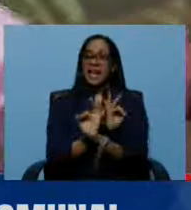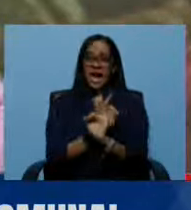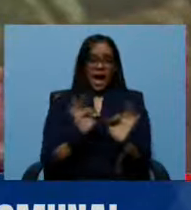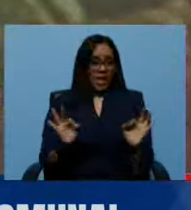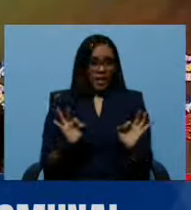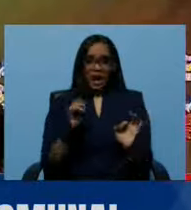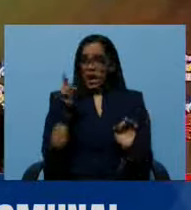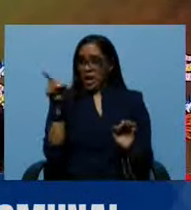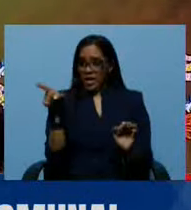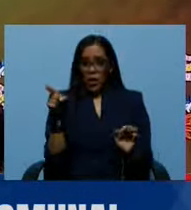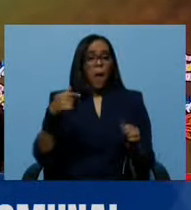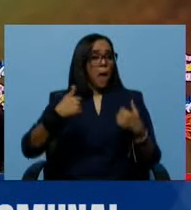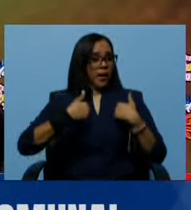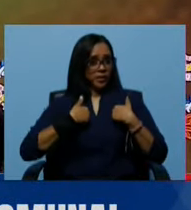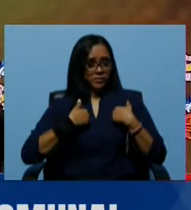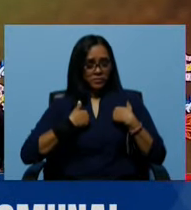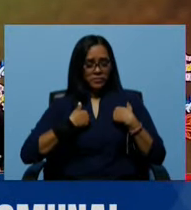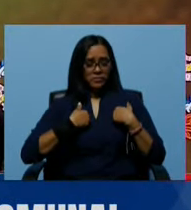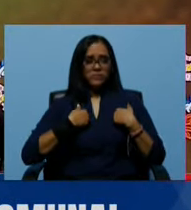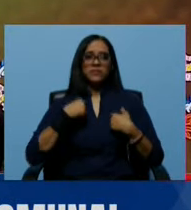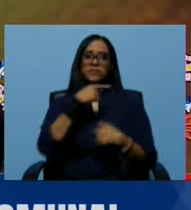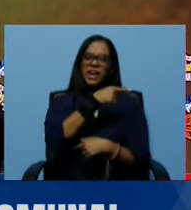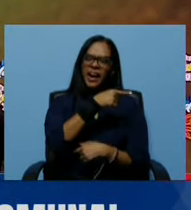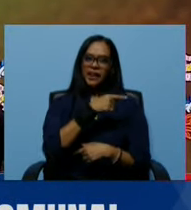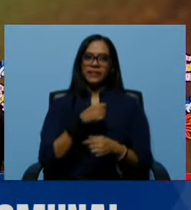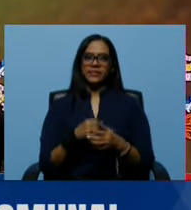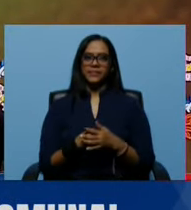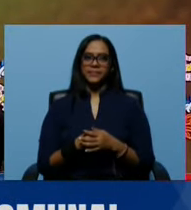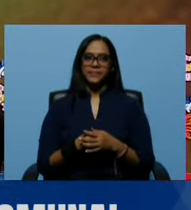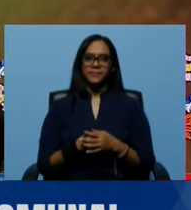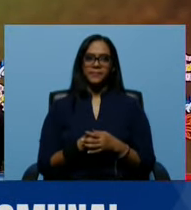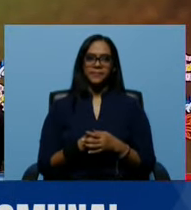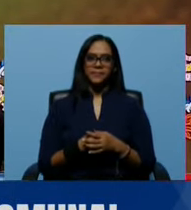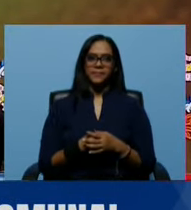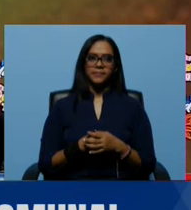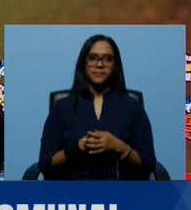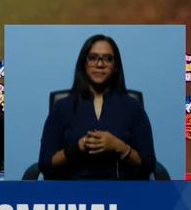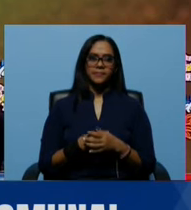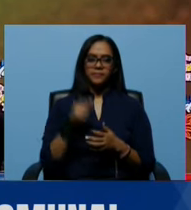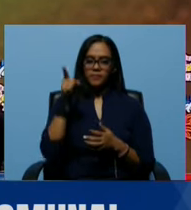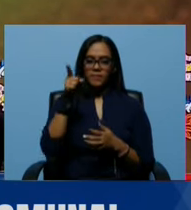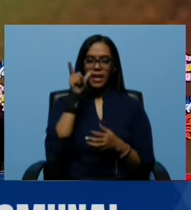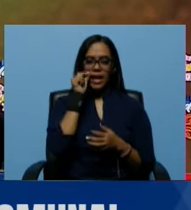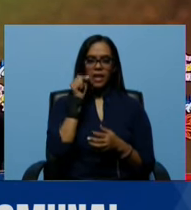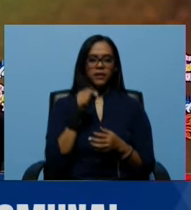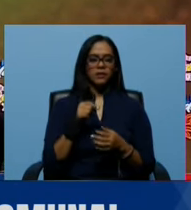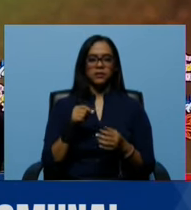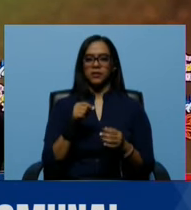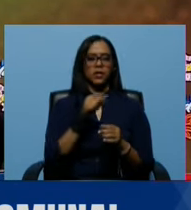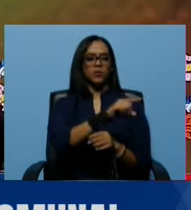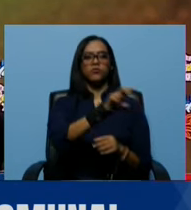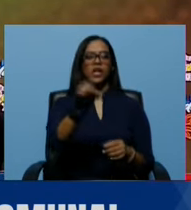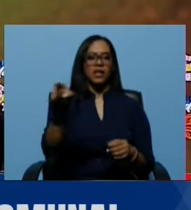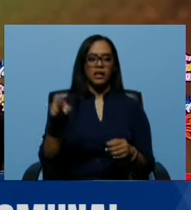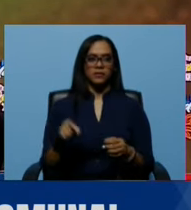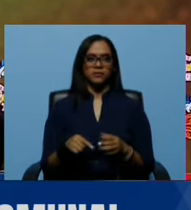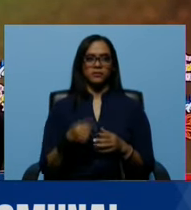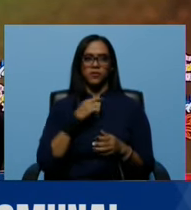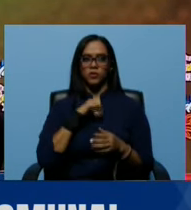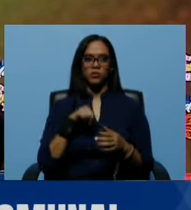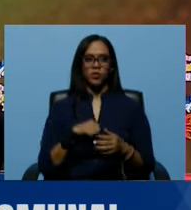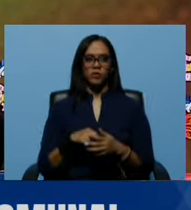ni tú, ni yo, ni ella, ni él, ni vosotros, ni